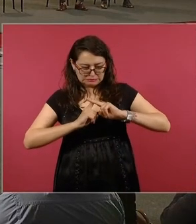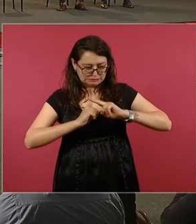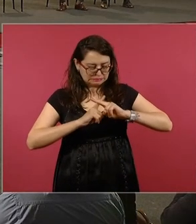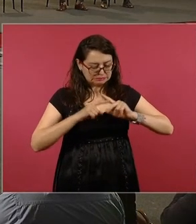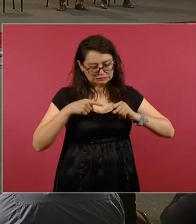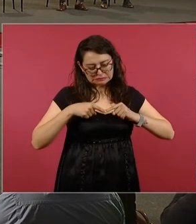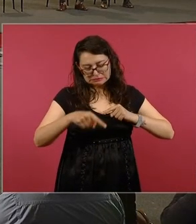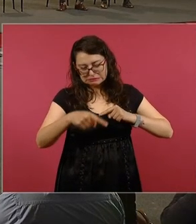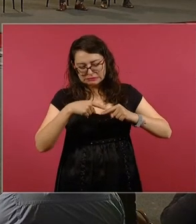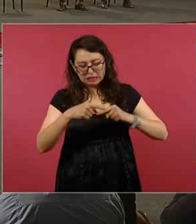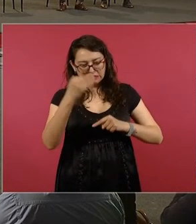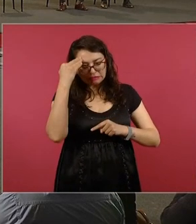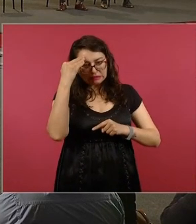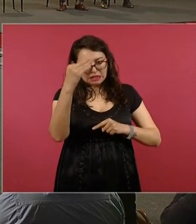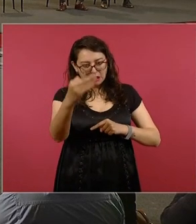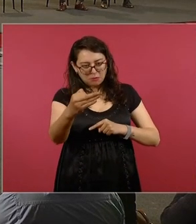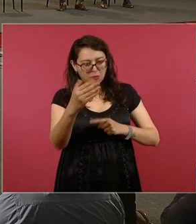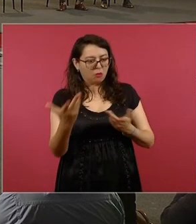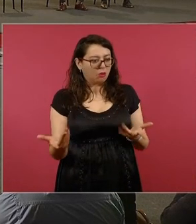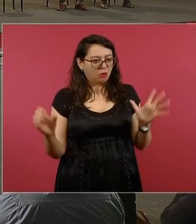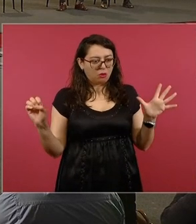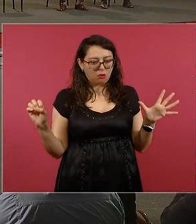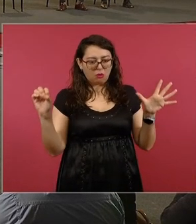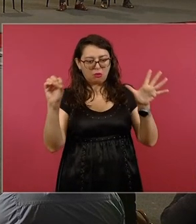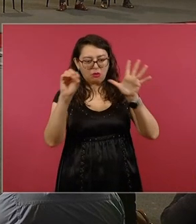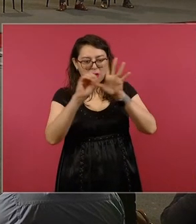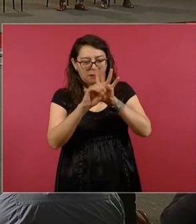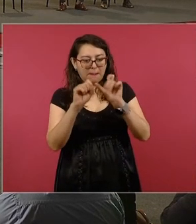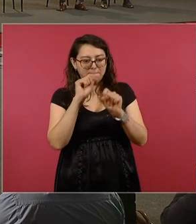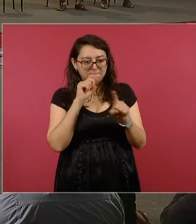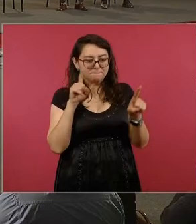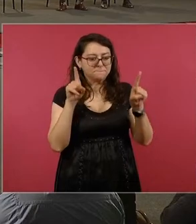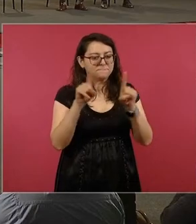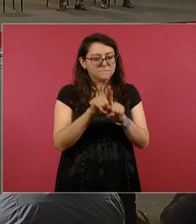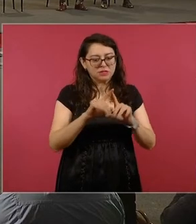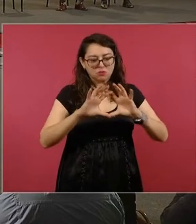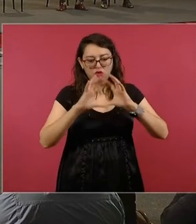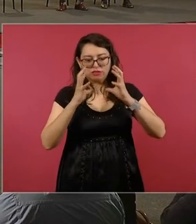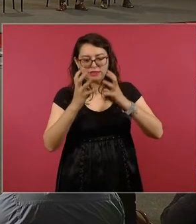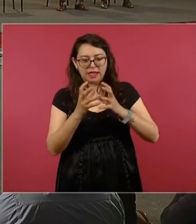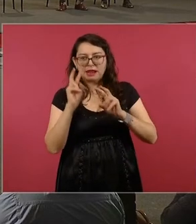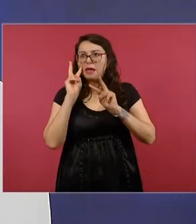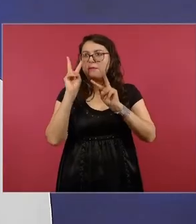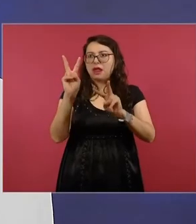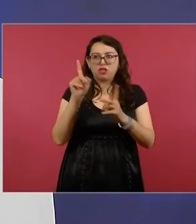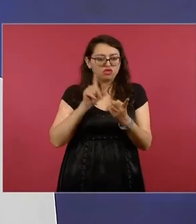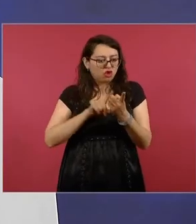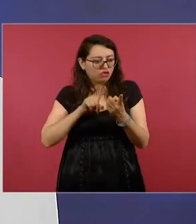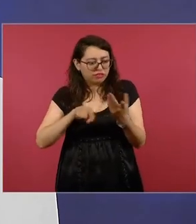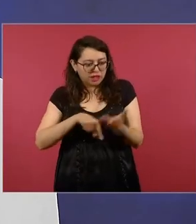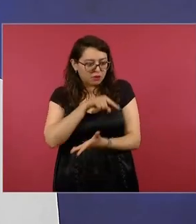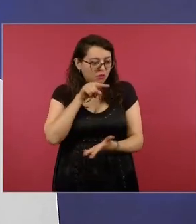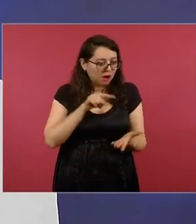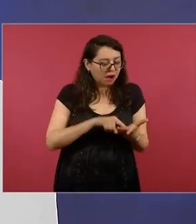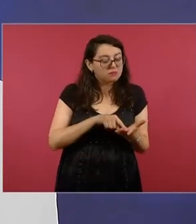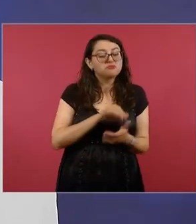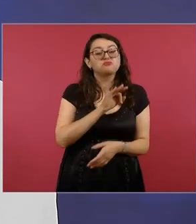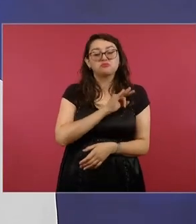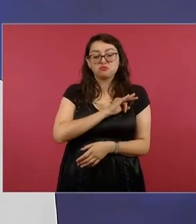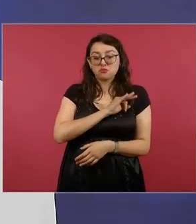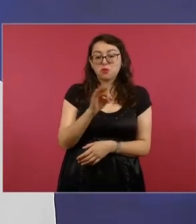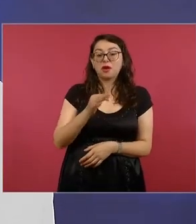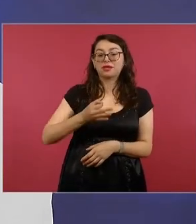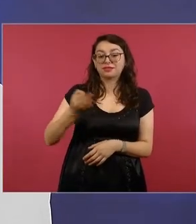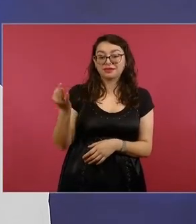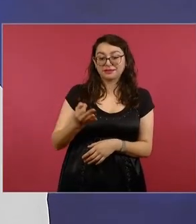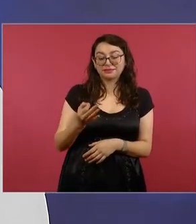tiempo, sino también la trayectoria sobre la superficie terrestre de un eclipse solar total. En este caso, el que tuvo